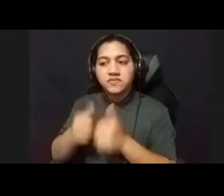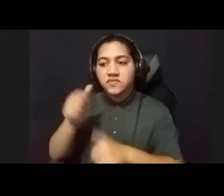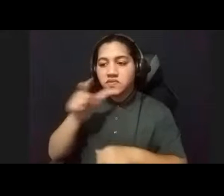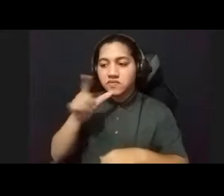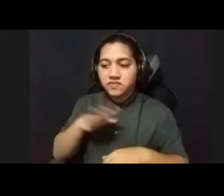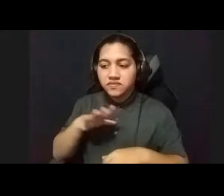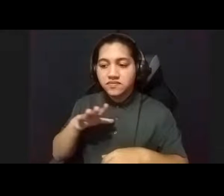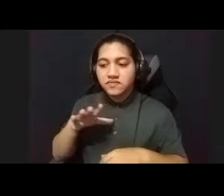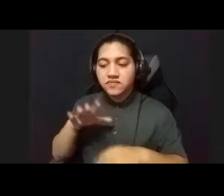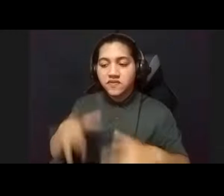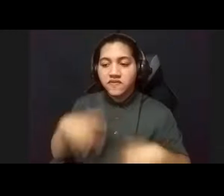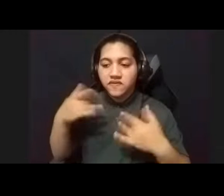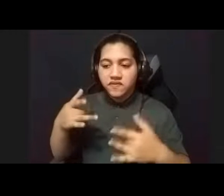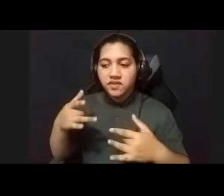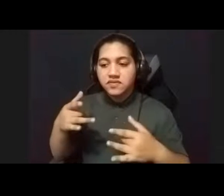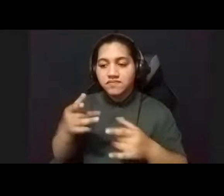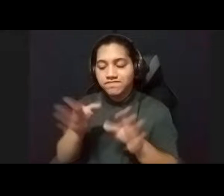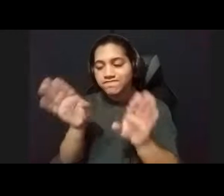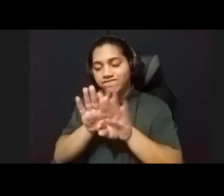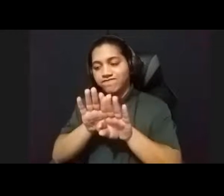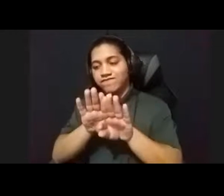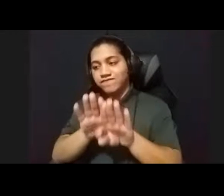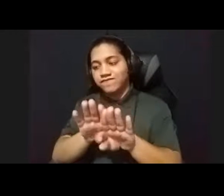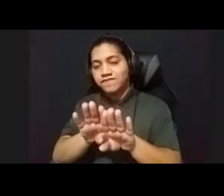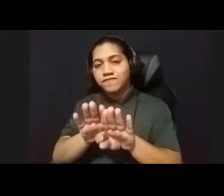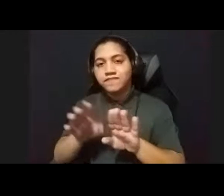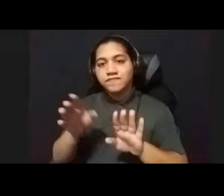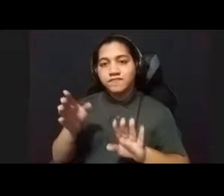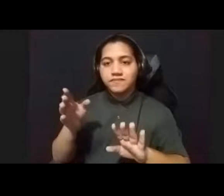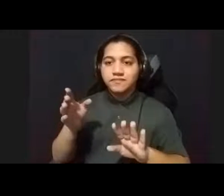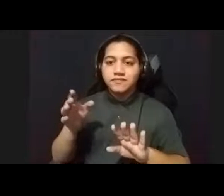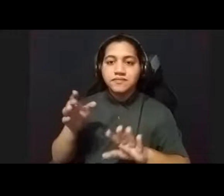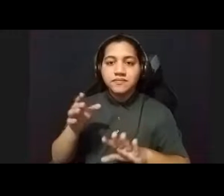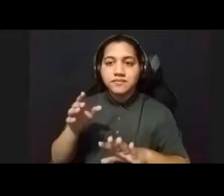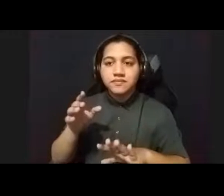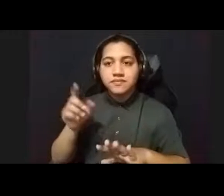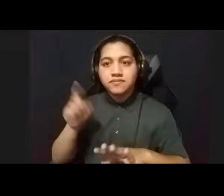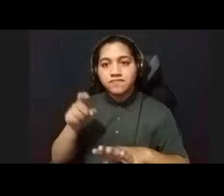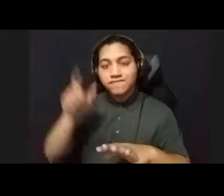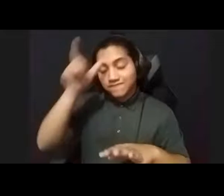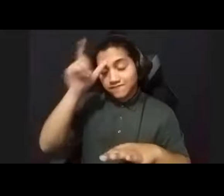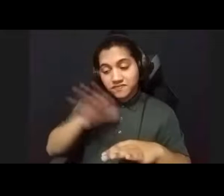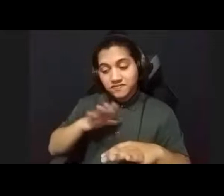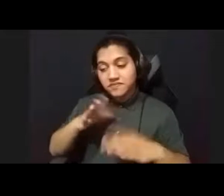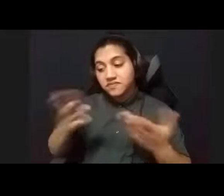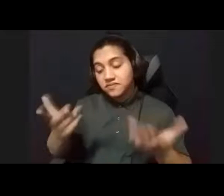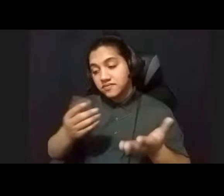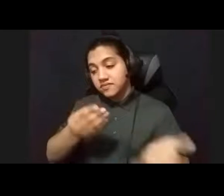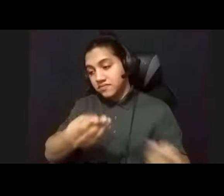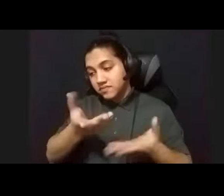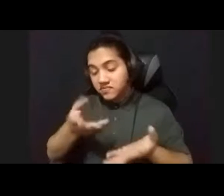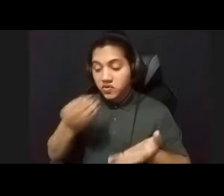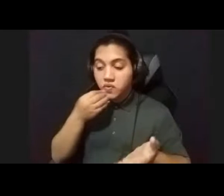vivían encerradas y viven encerradas y necesitaban de un hombre que les proveyera la